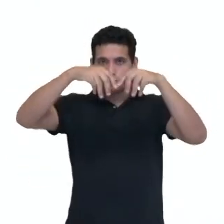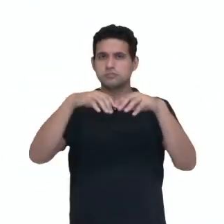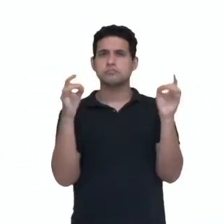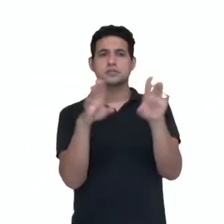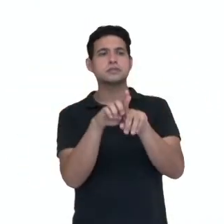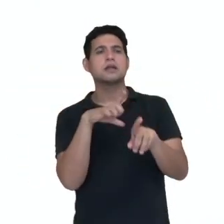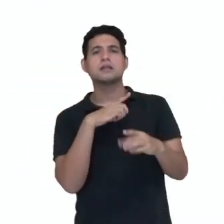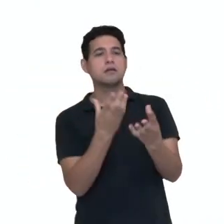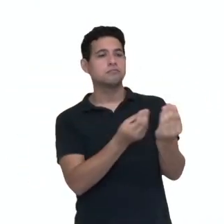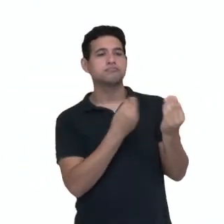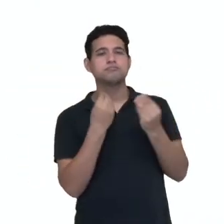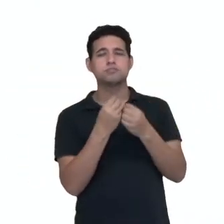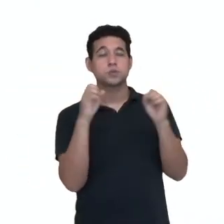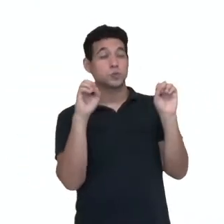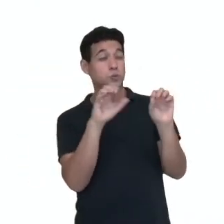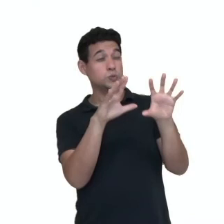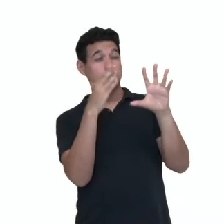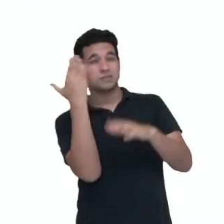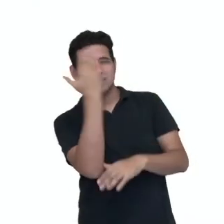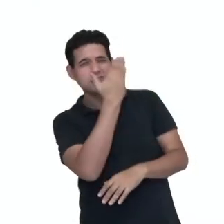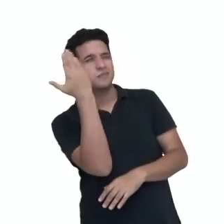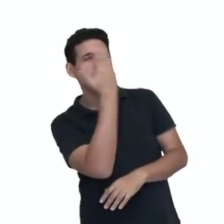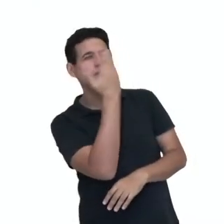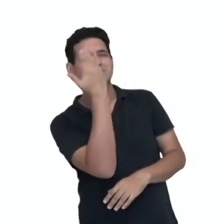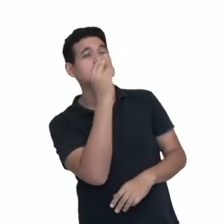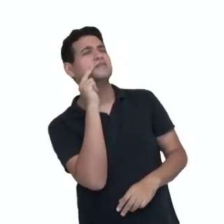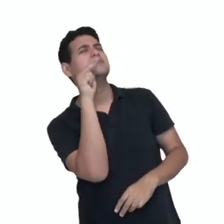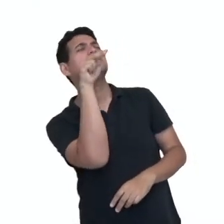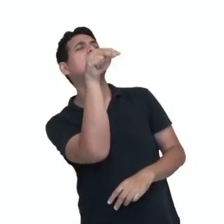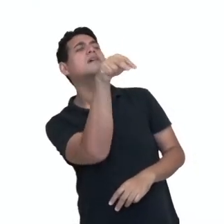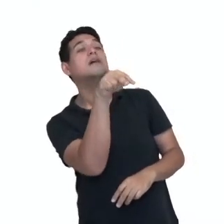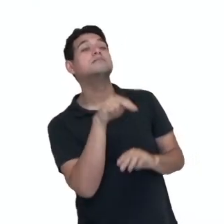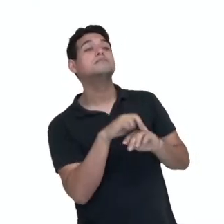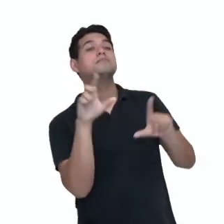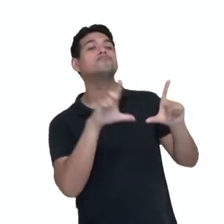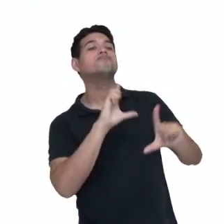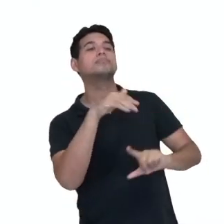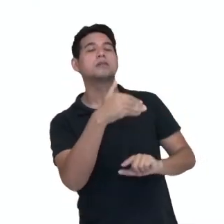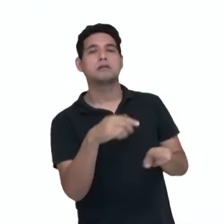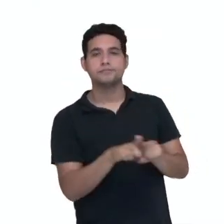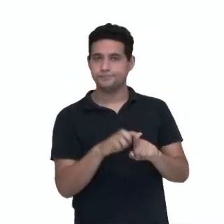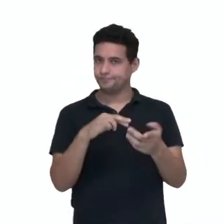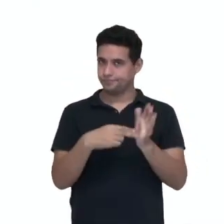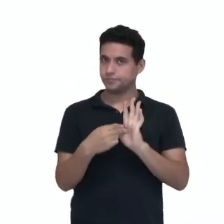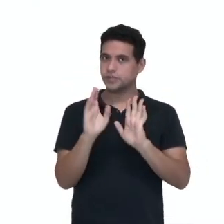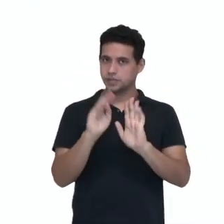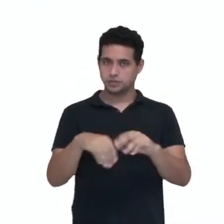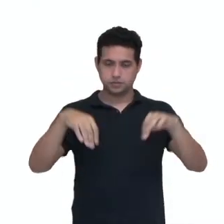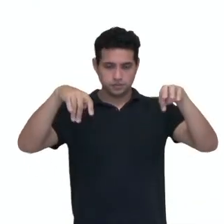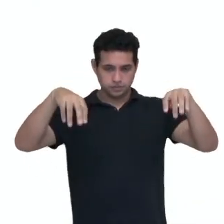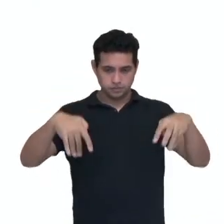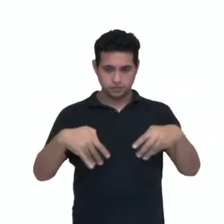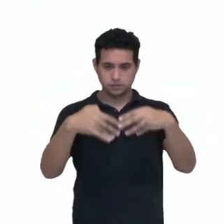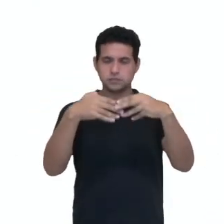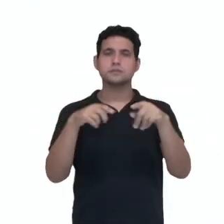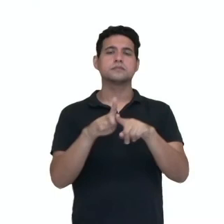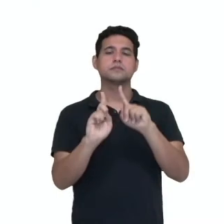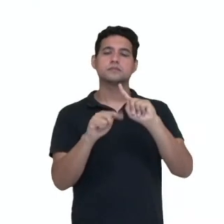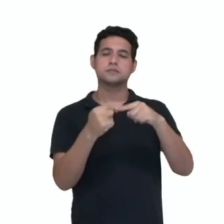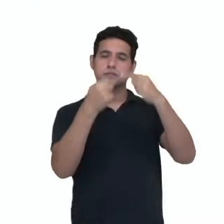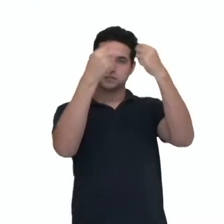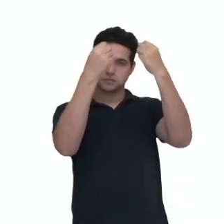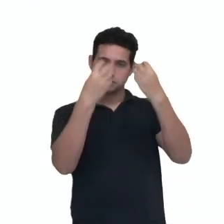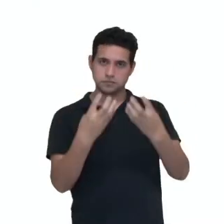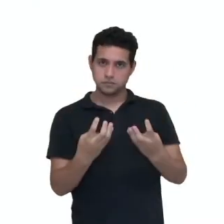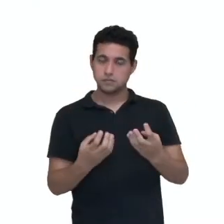todavía había bastante luz que nos impedía de ver bien la pantalla de la televisión. Entonces, fecharon la cortina de ellos,